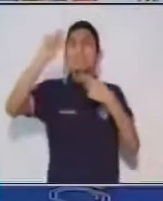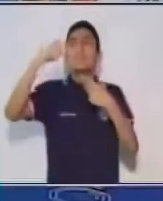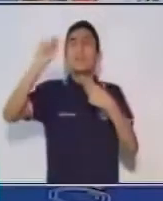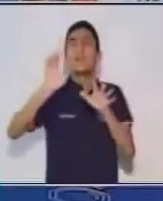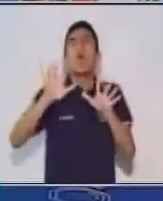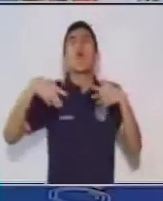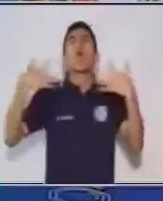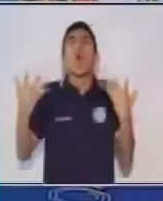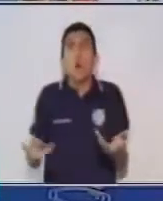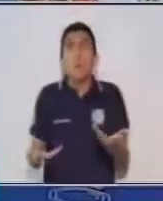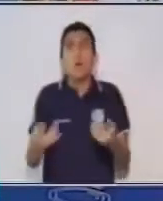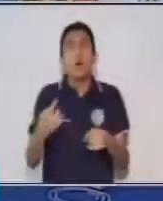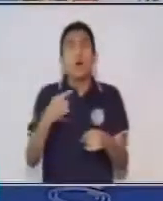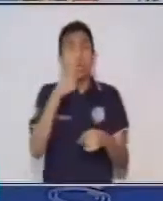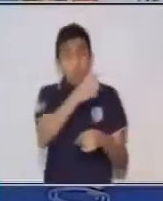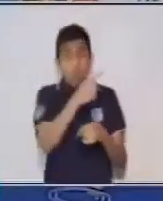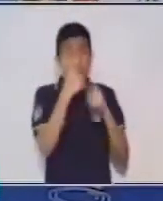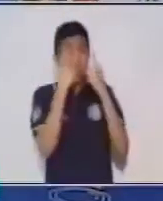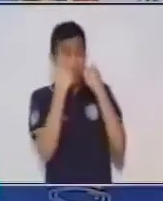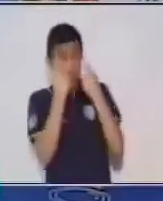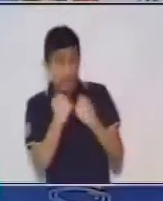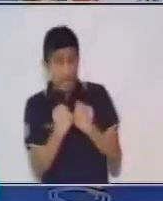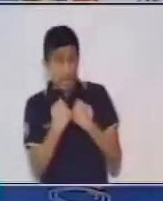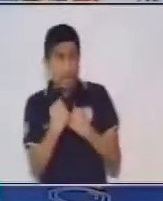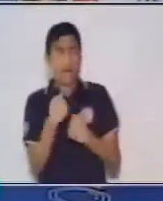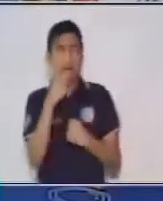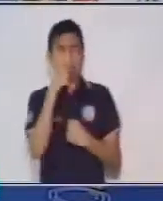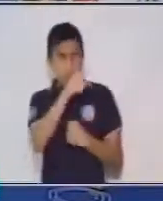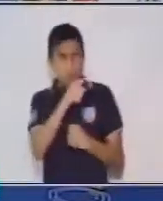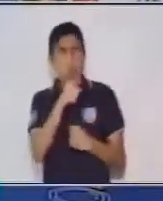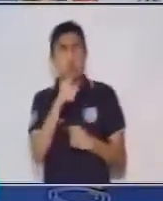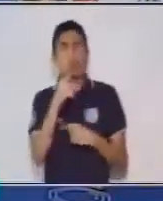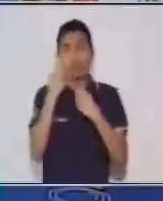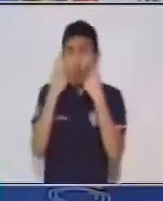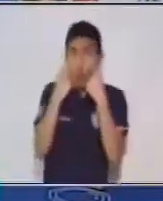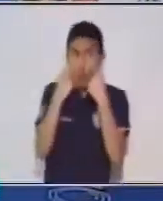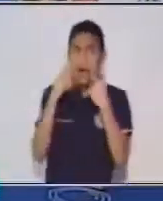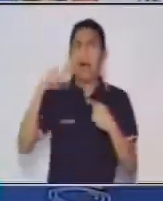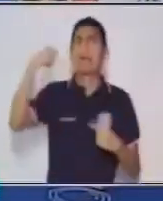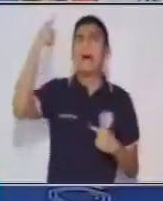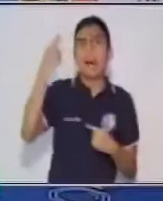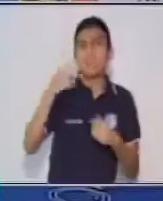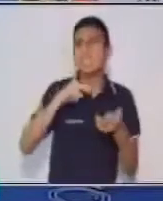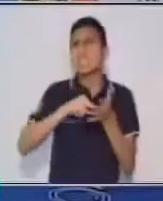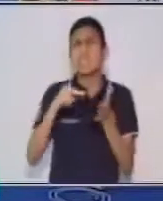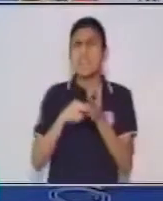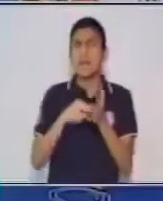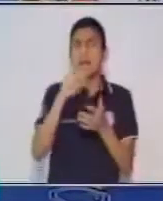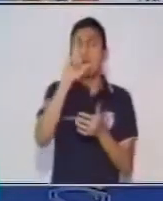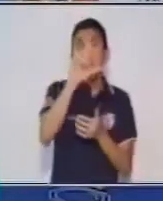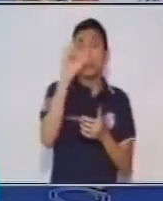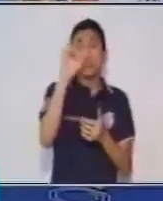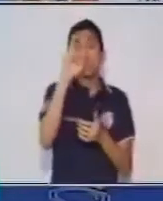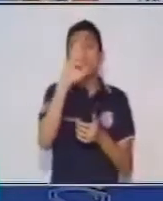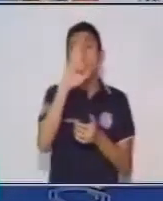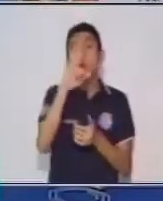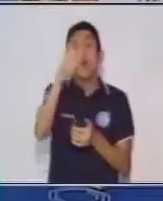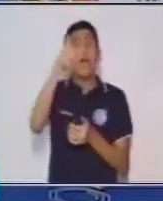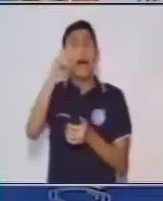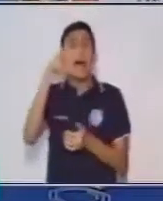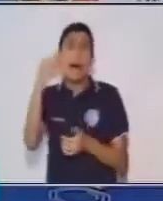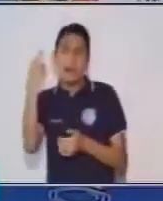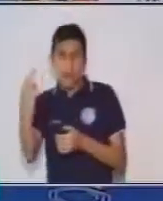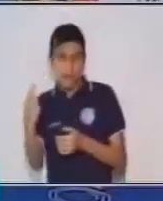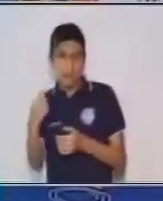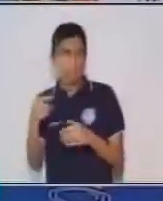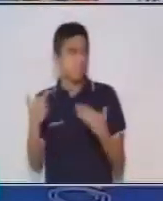aplicarla. No es lo mismo tú lloraras a tú llorarás. Si le añadimos la tilde a lloraras, llorarás,